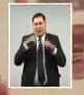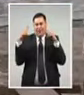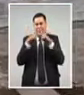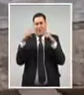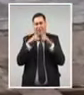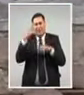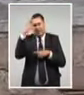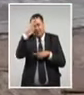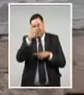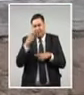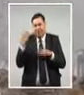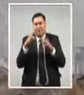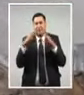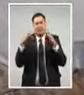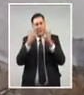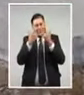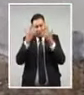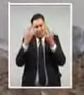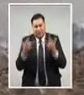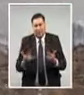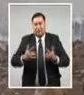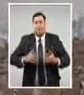convento.